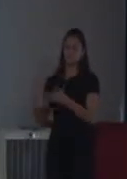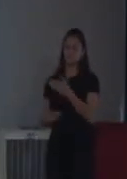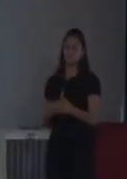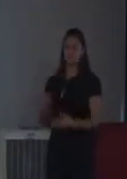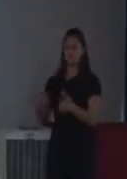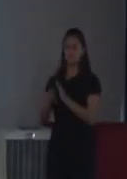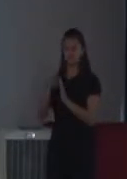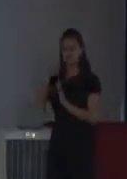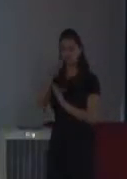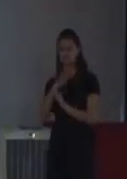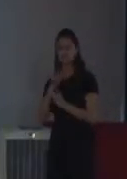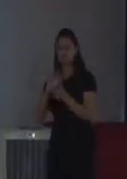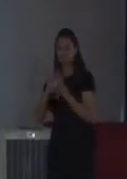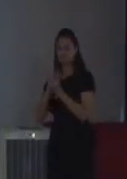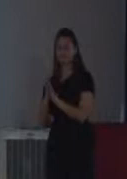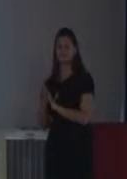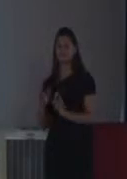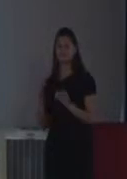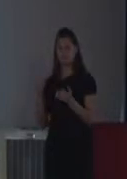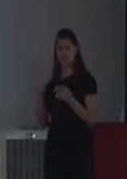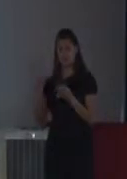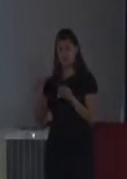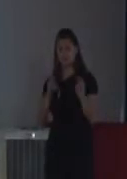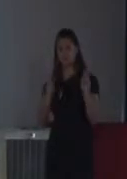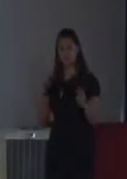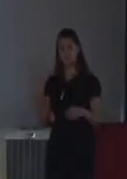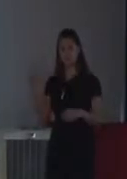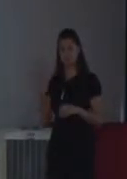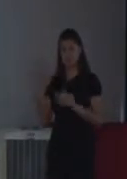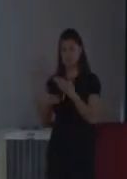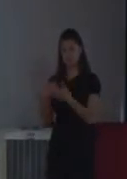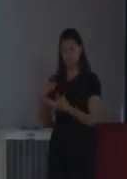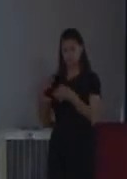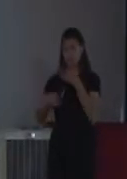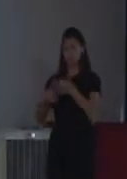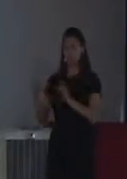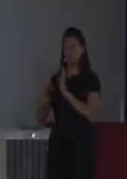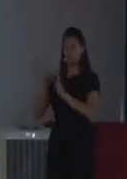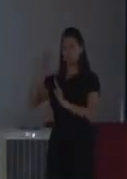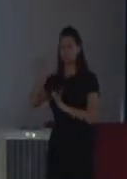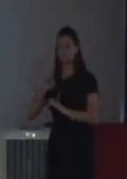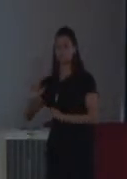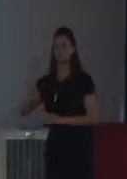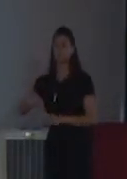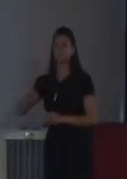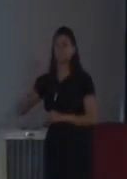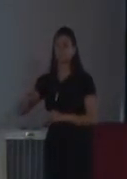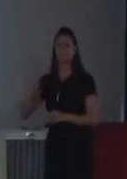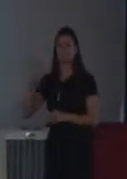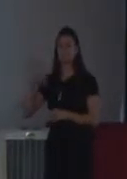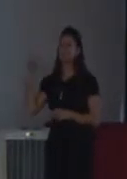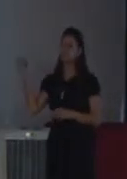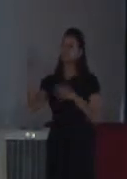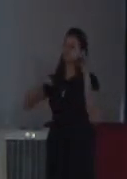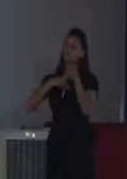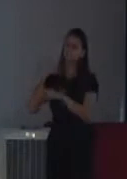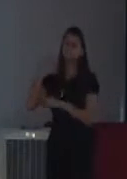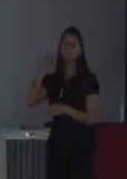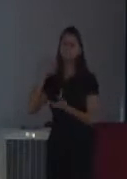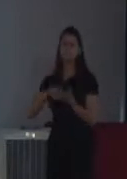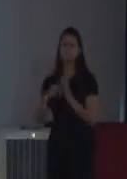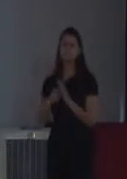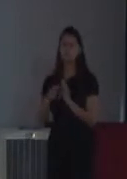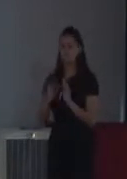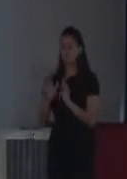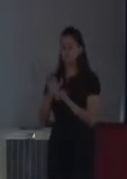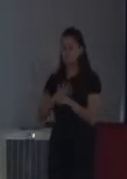proceso de justicia transicional. Ese proceso de justicia transicional a nivel mundial se ha entendido como un momento